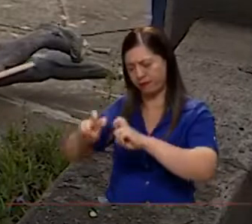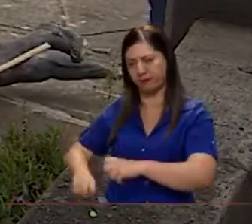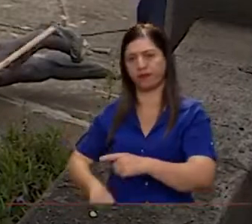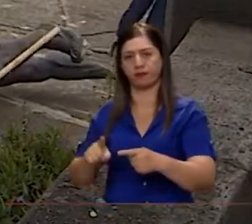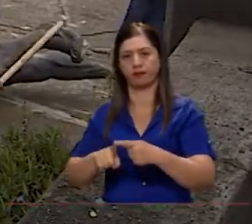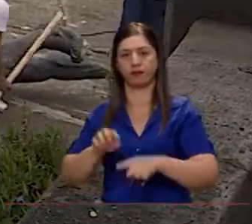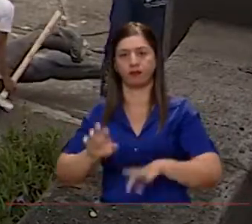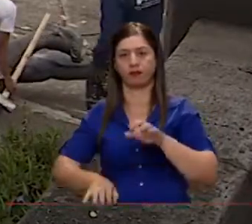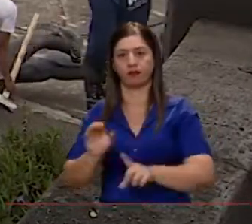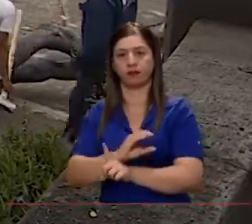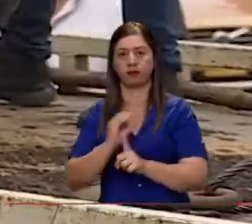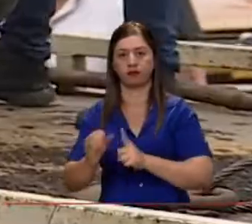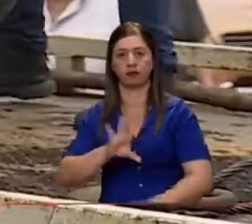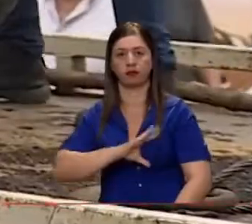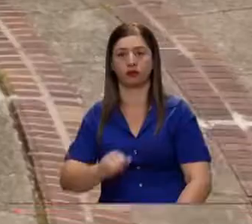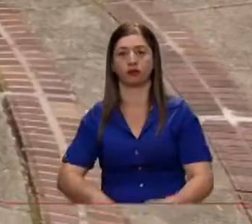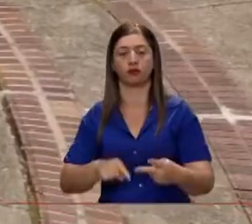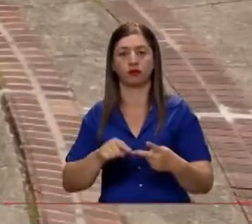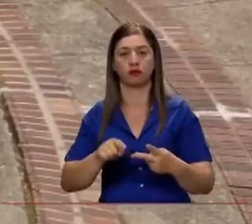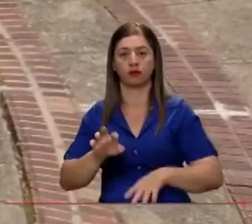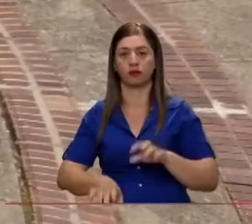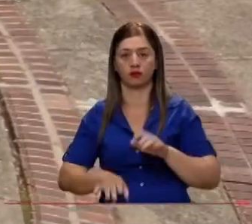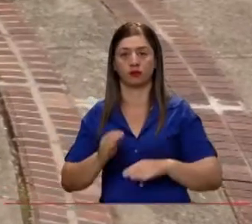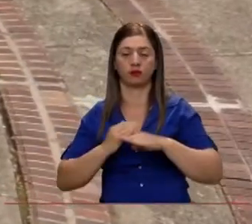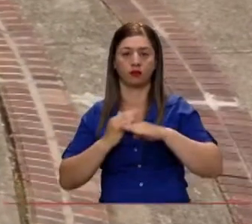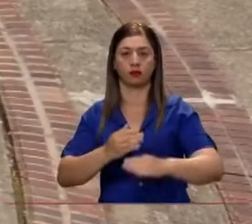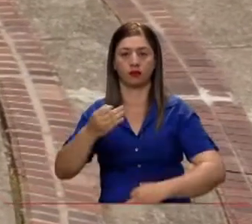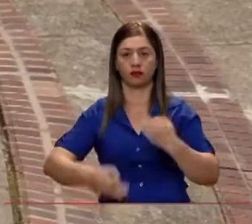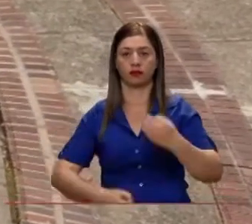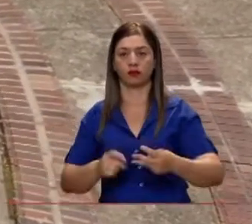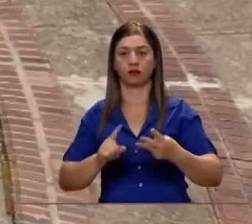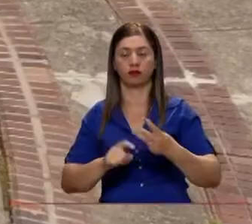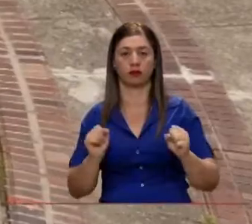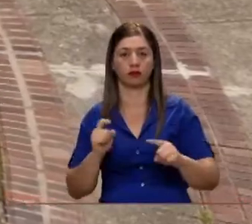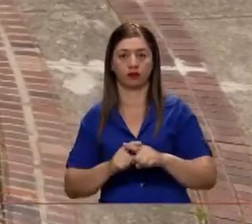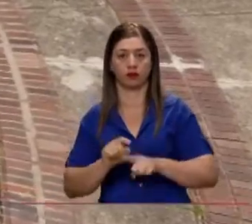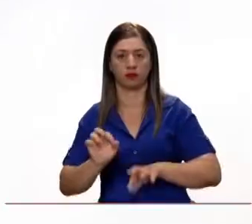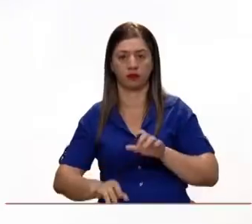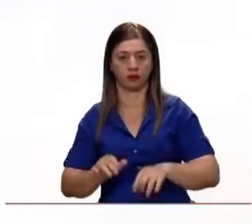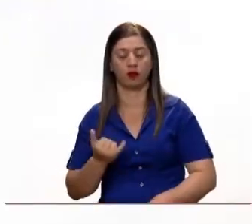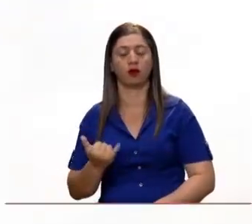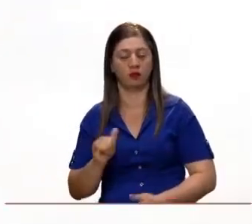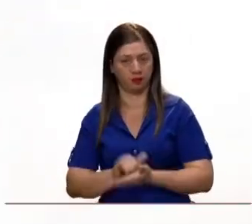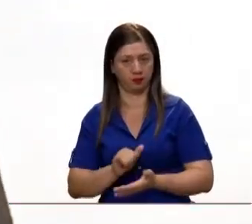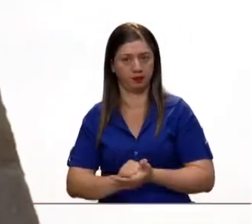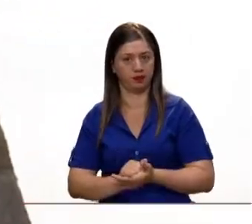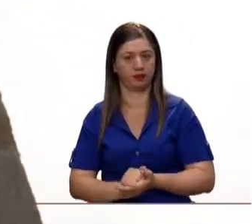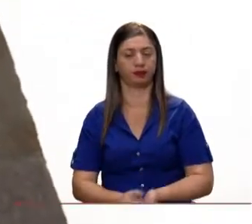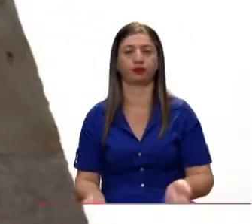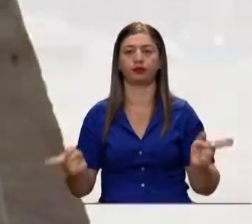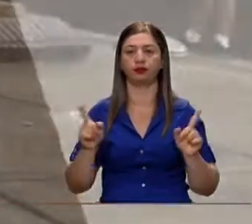el secretario de Cultura de Cali, el actual secretario de Seguridad y Justicia, el exsecretario también de dicha cartera, así